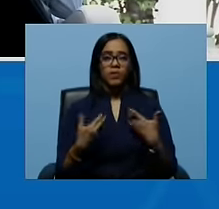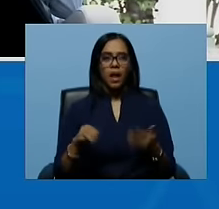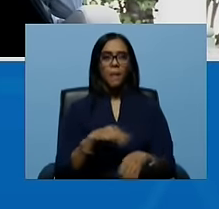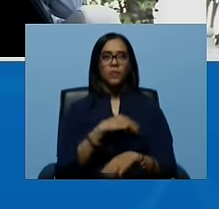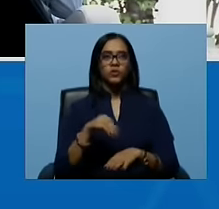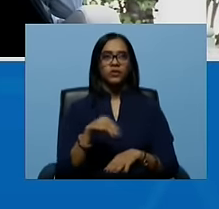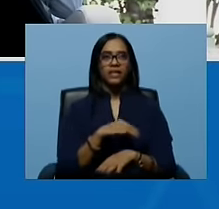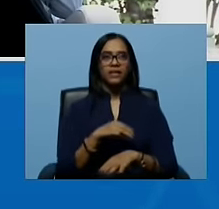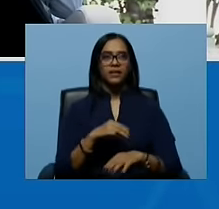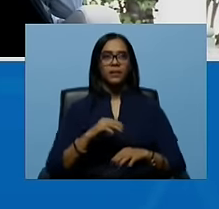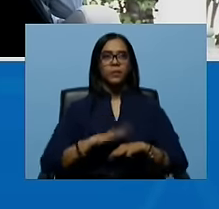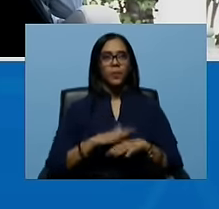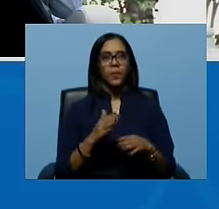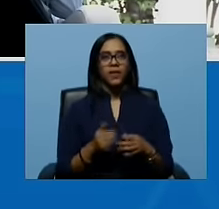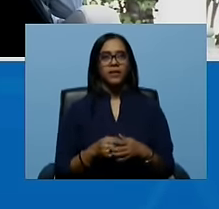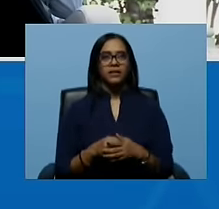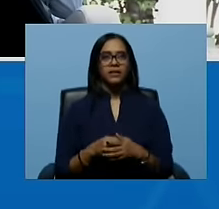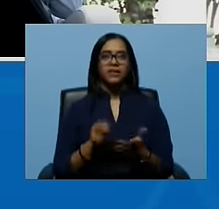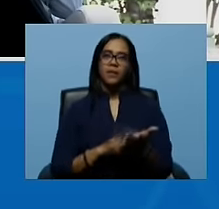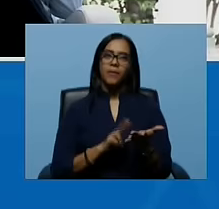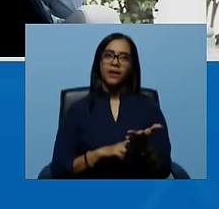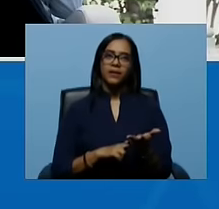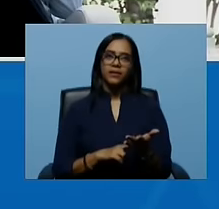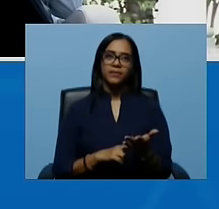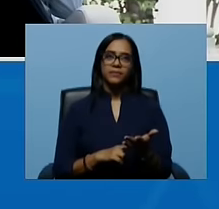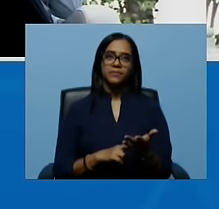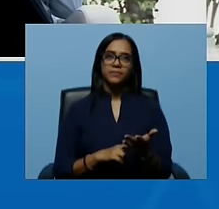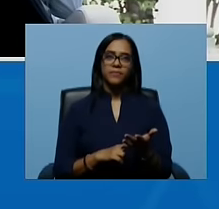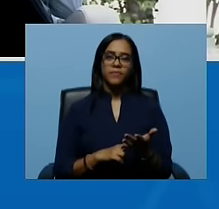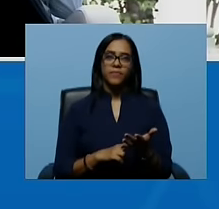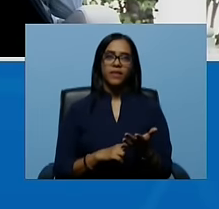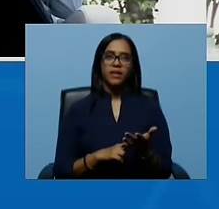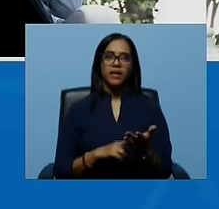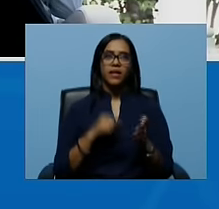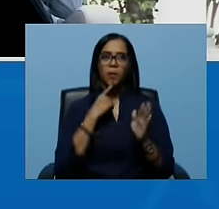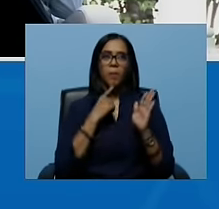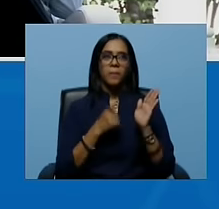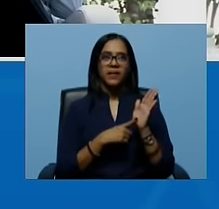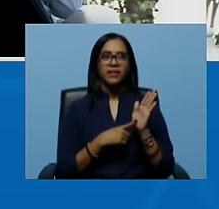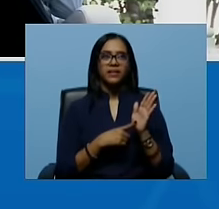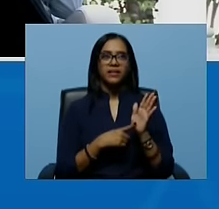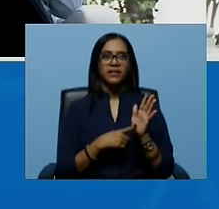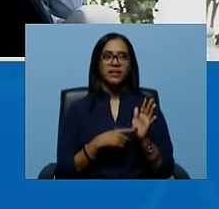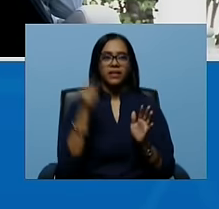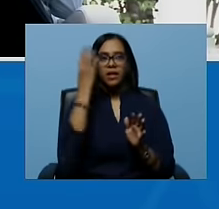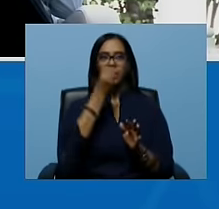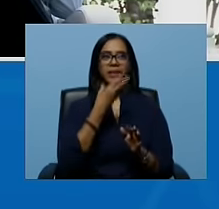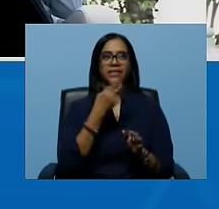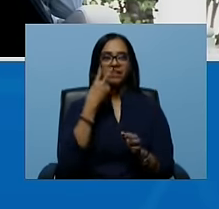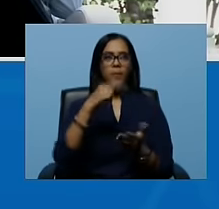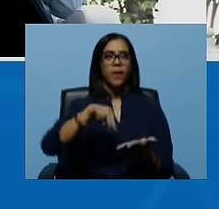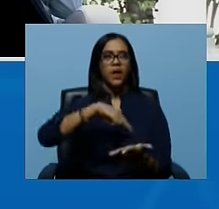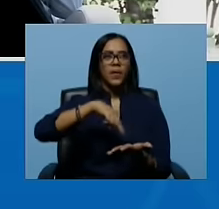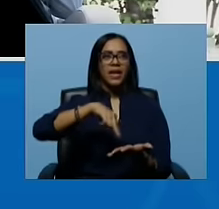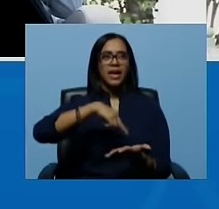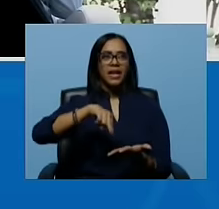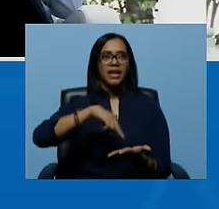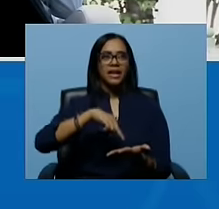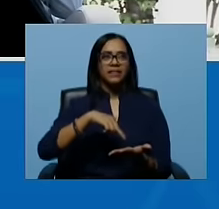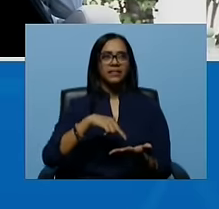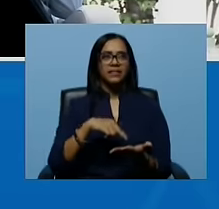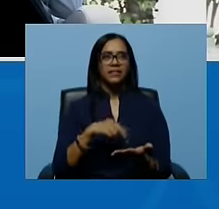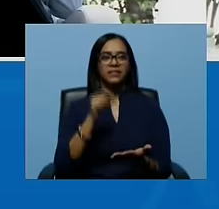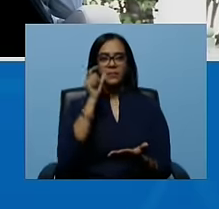porque de verdad es completa la maravilla si vemos a los bailarines, a